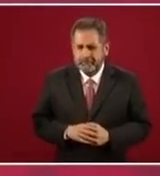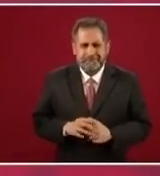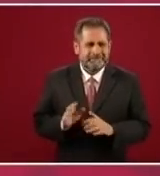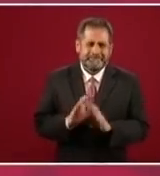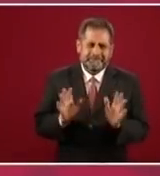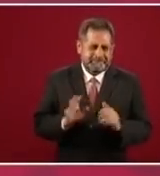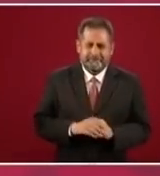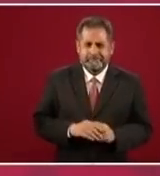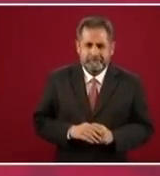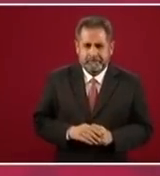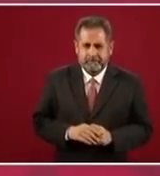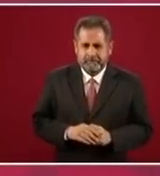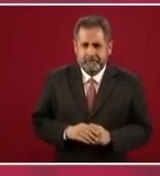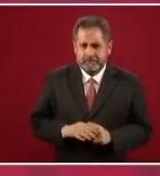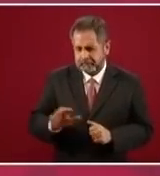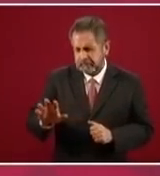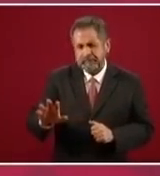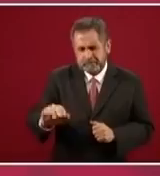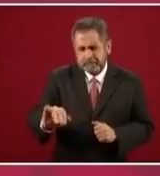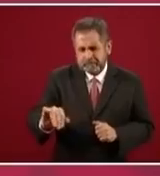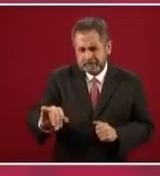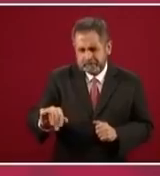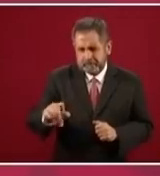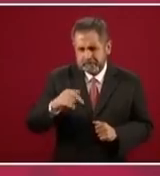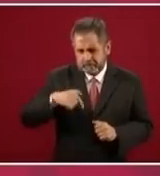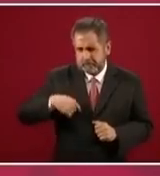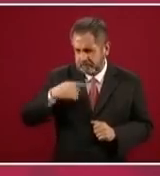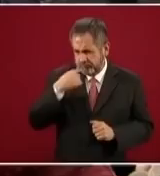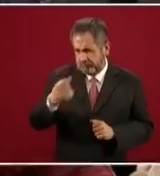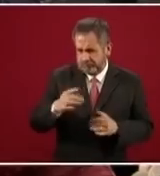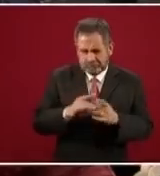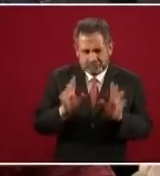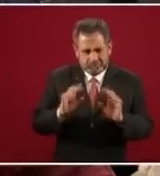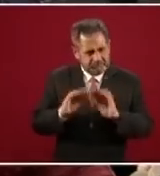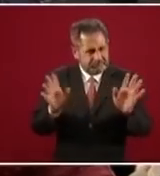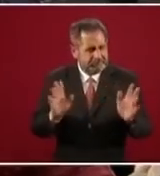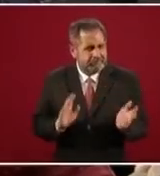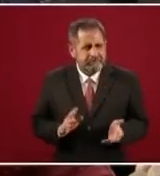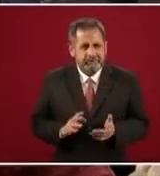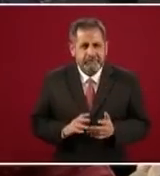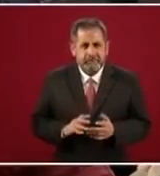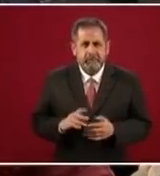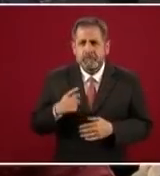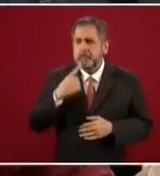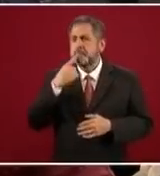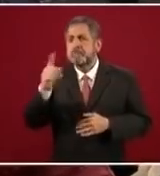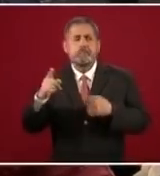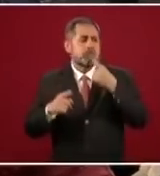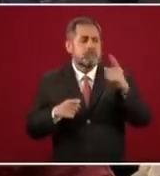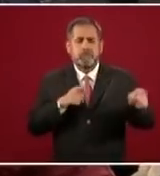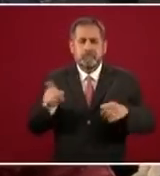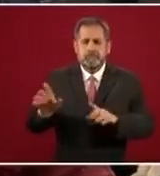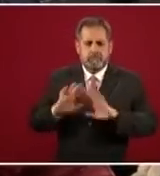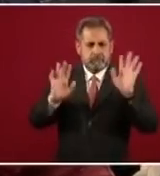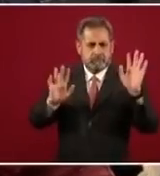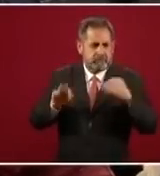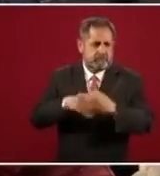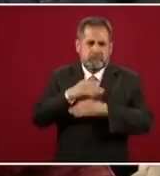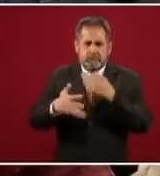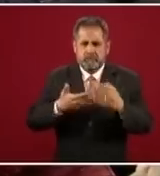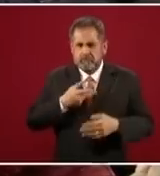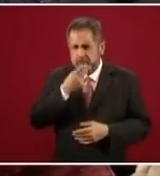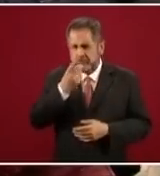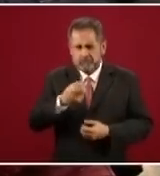tenemos, sí, lo que les estoy comentando. Desde luego, no es acusar a nadie, todo el mundo tiene derecho